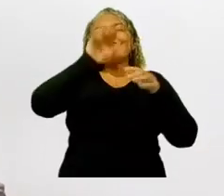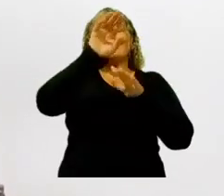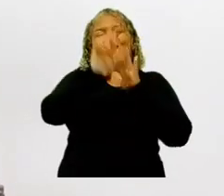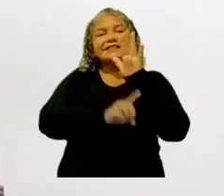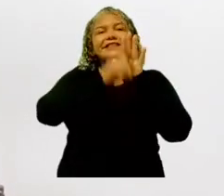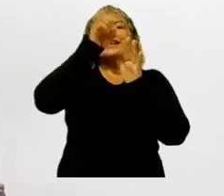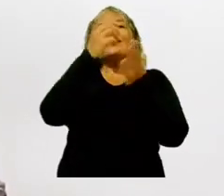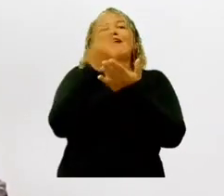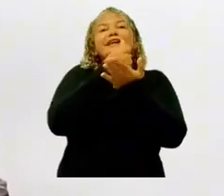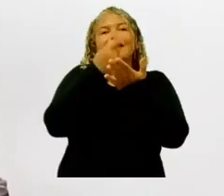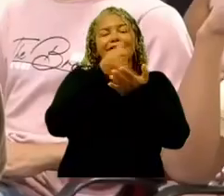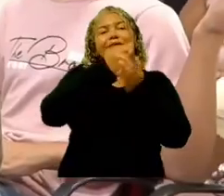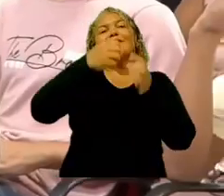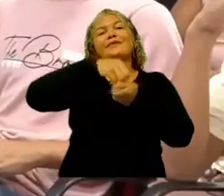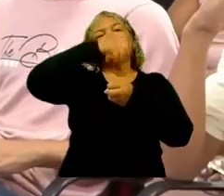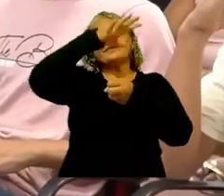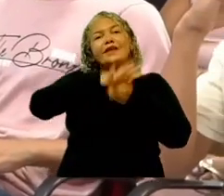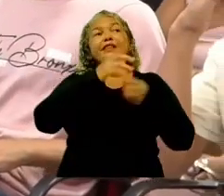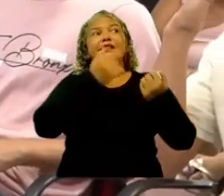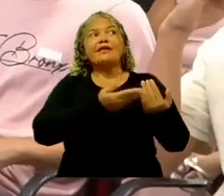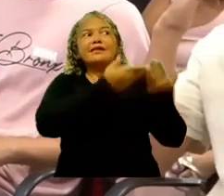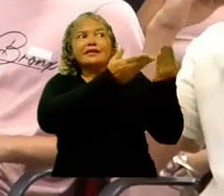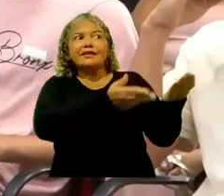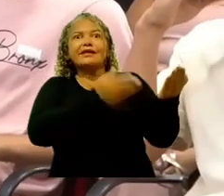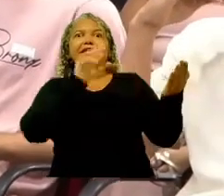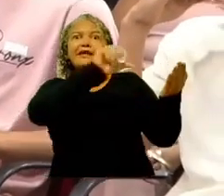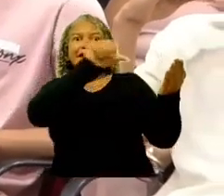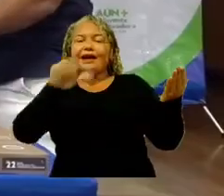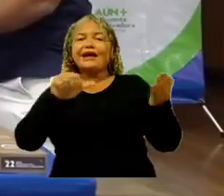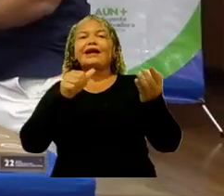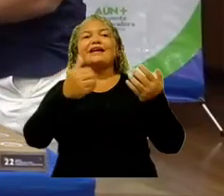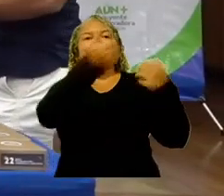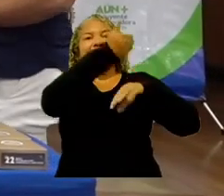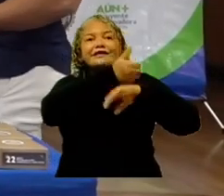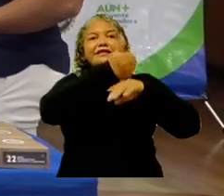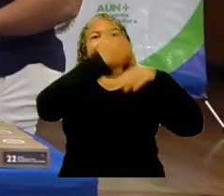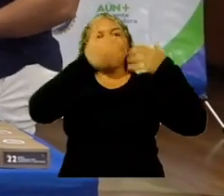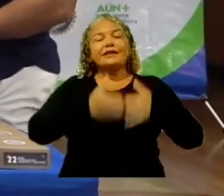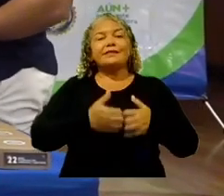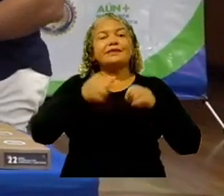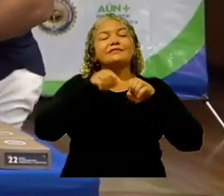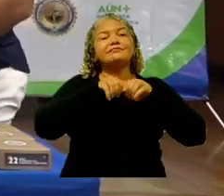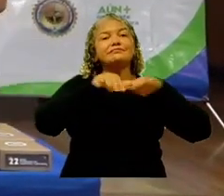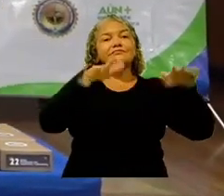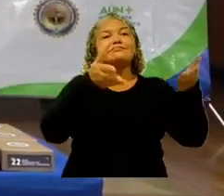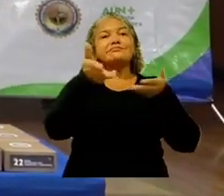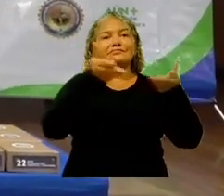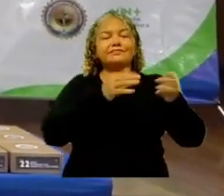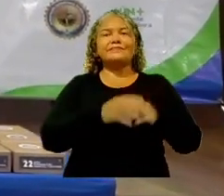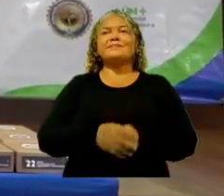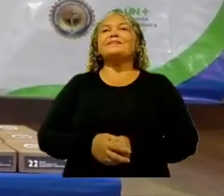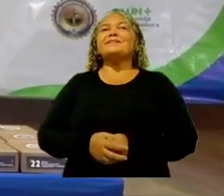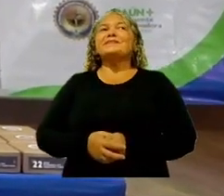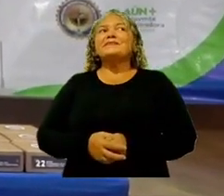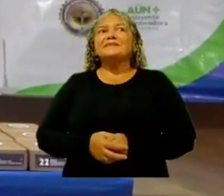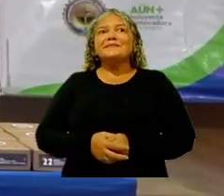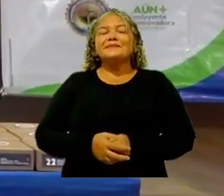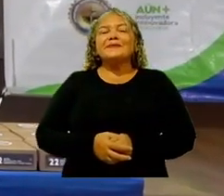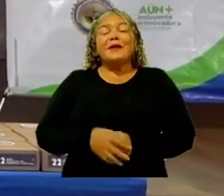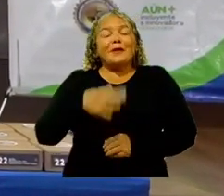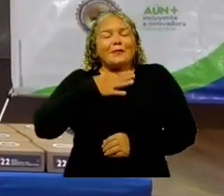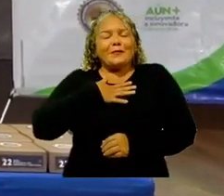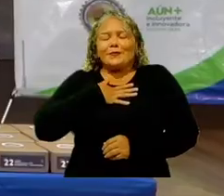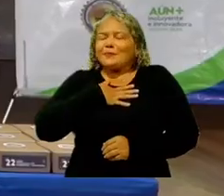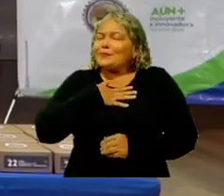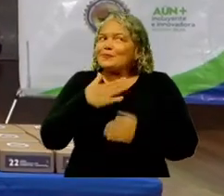de Desarrollo Económico y Competitividad del Distrito y la agente especial de la Empresa de Servicios Públicos de Santa Marta. Siempre será